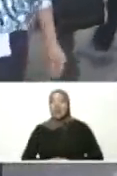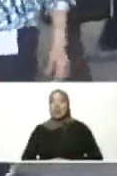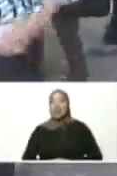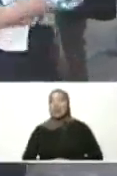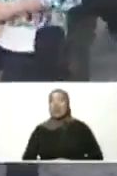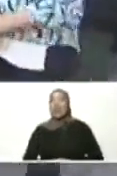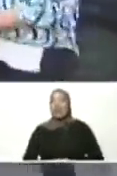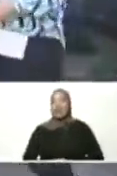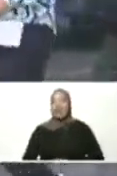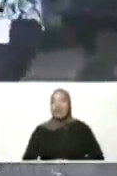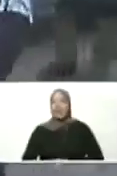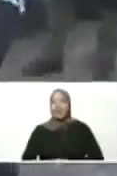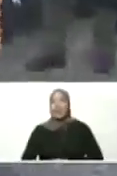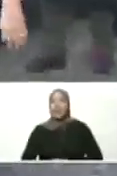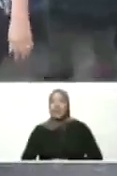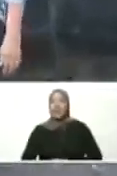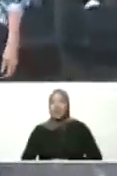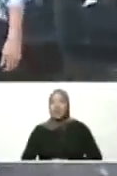Instagram.